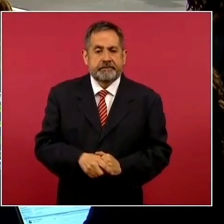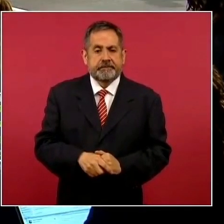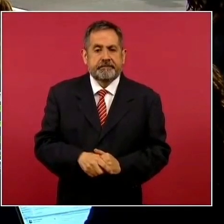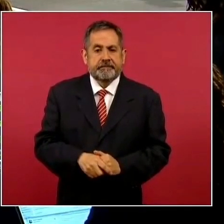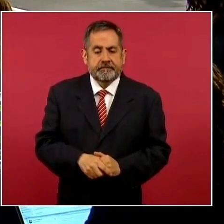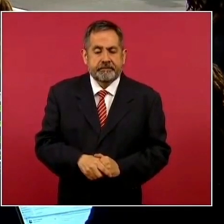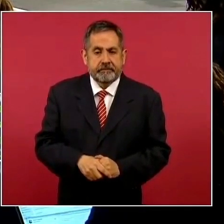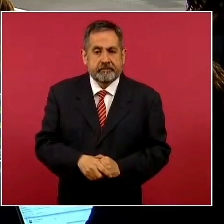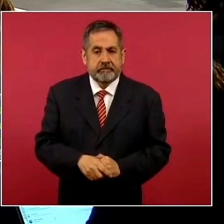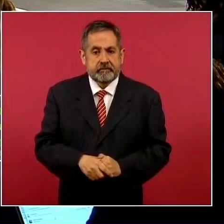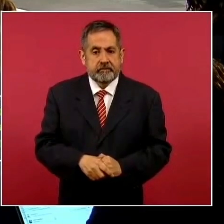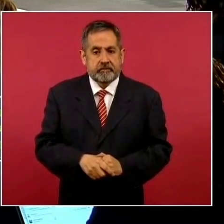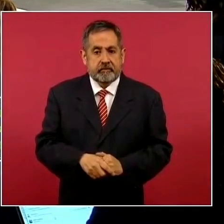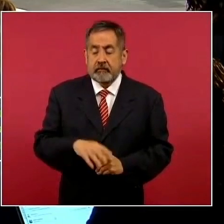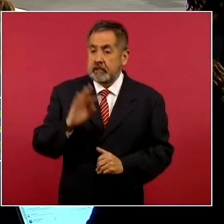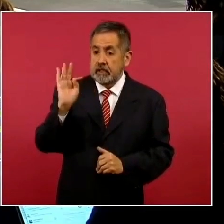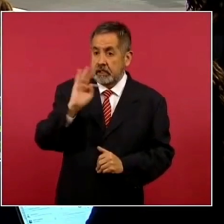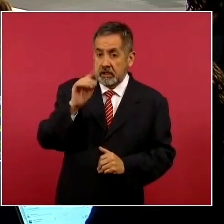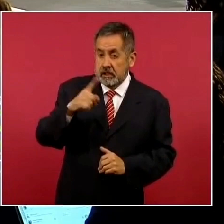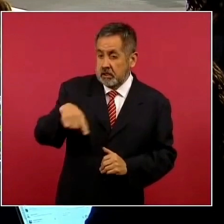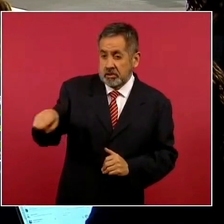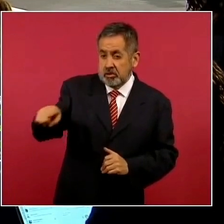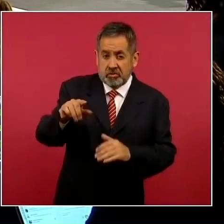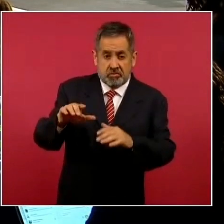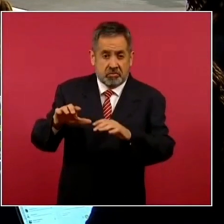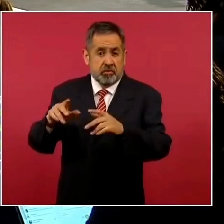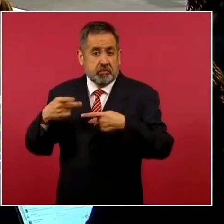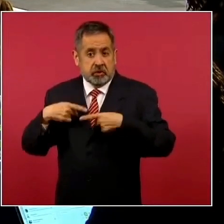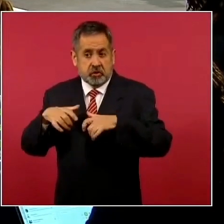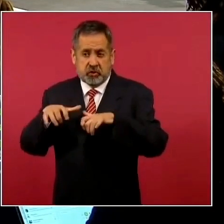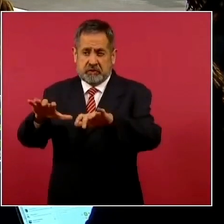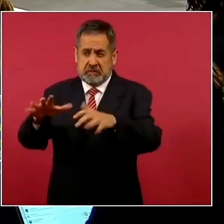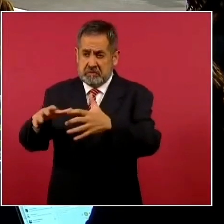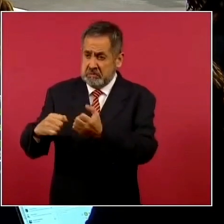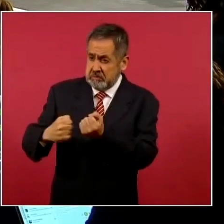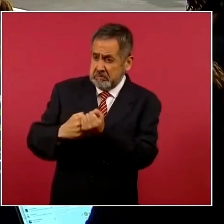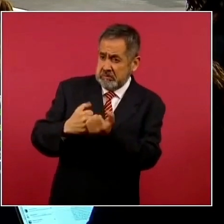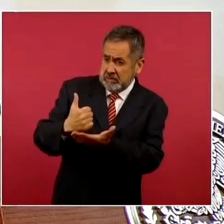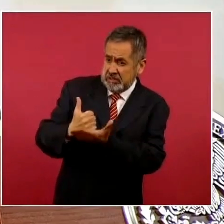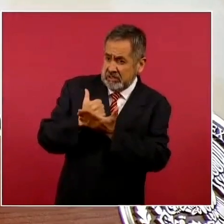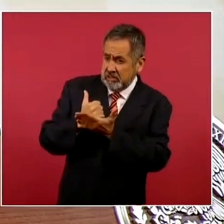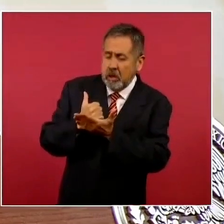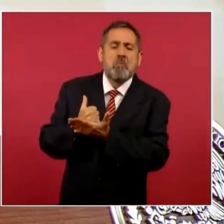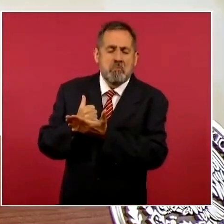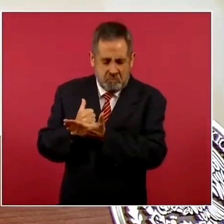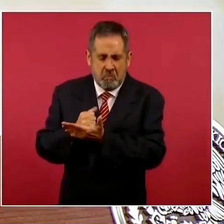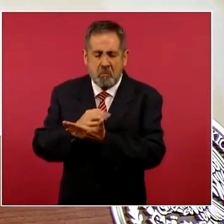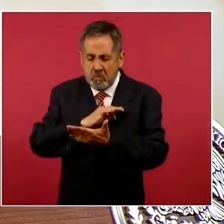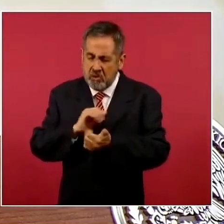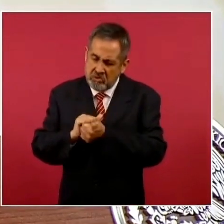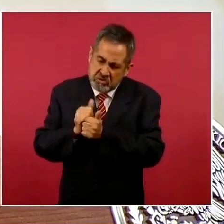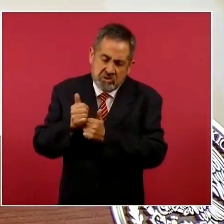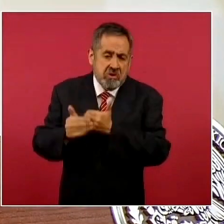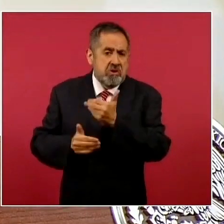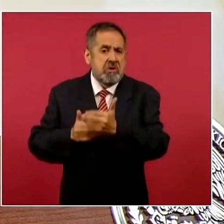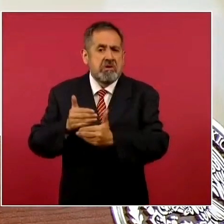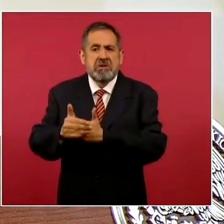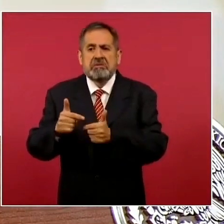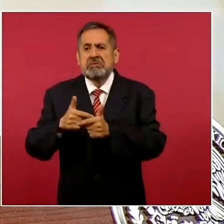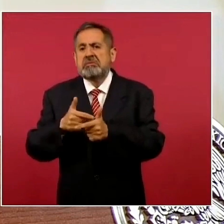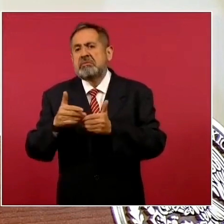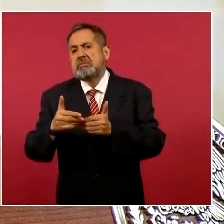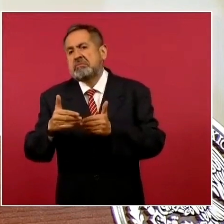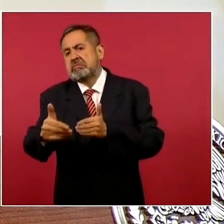Si existe esa base social, se puede avanzar.